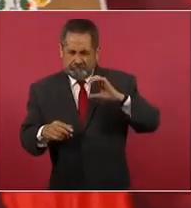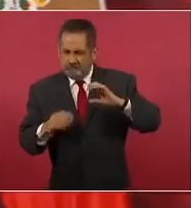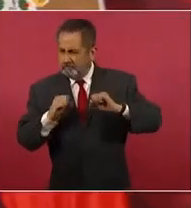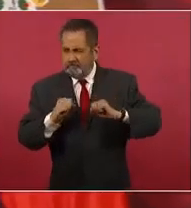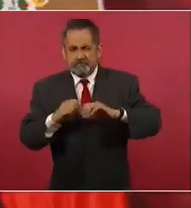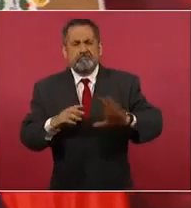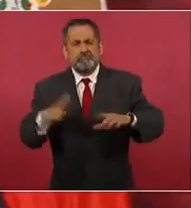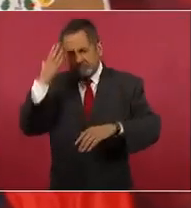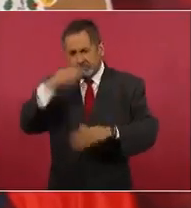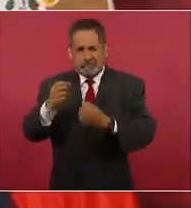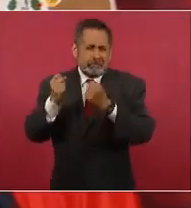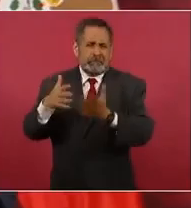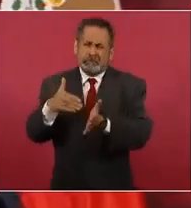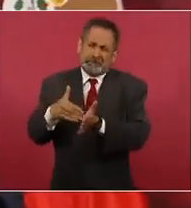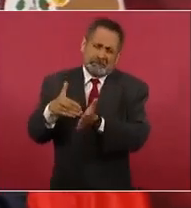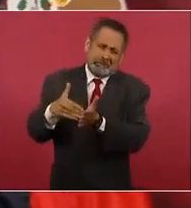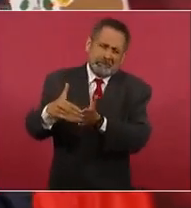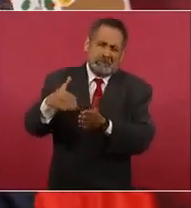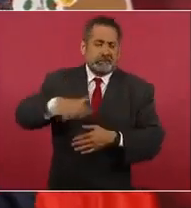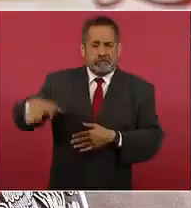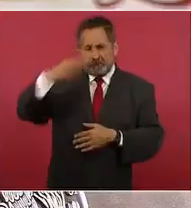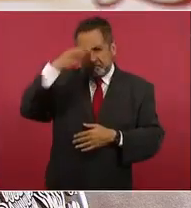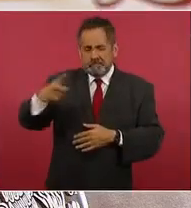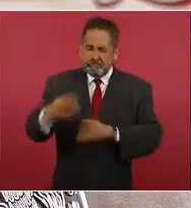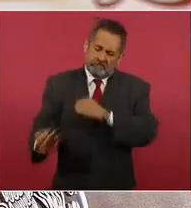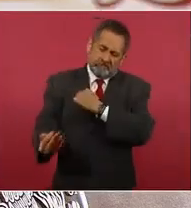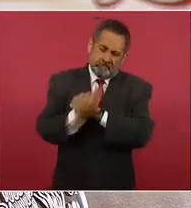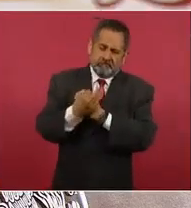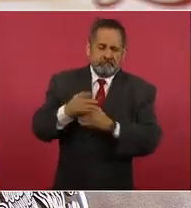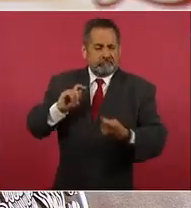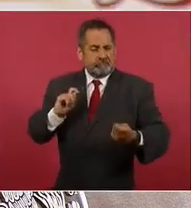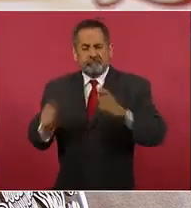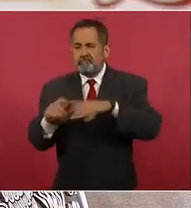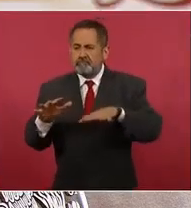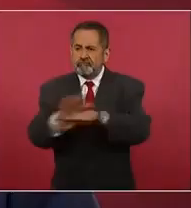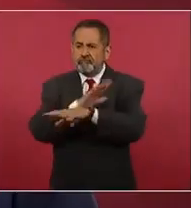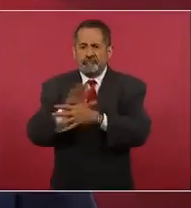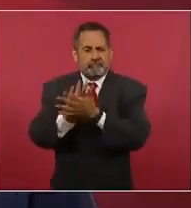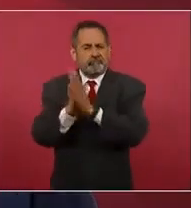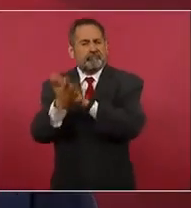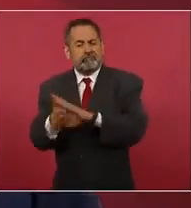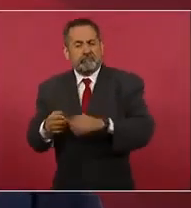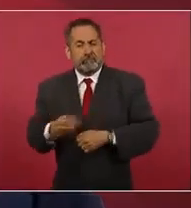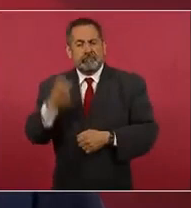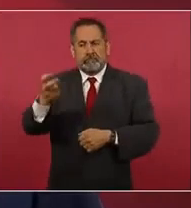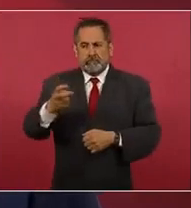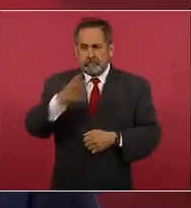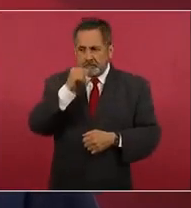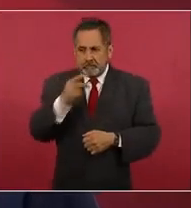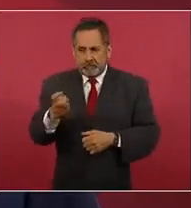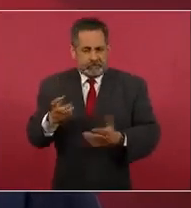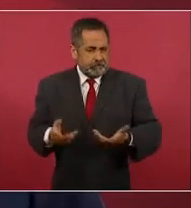Y son millones los mexicanos que están defendiendo la transformación. Entonces, por eso no pueden